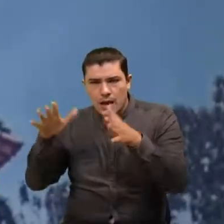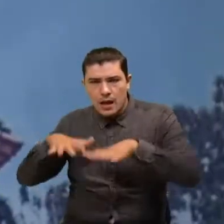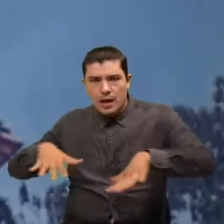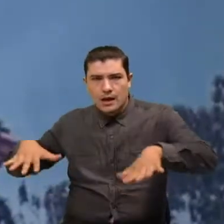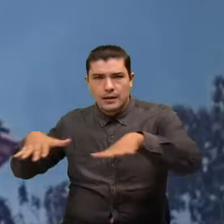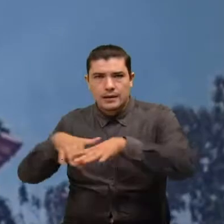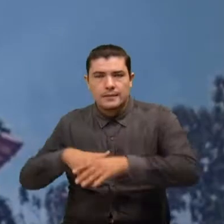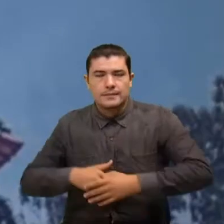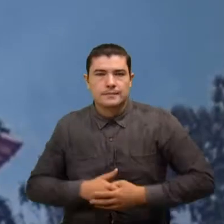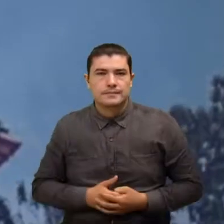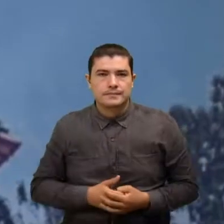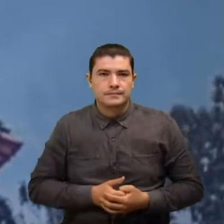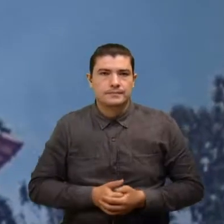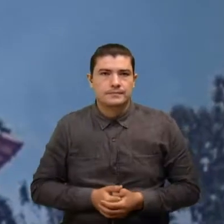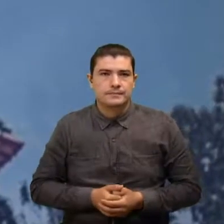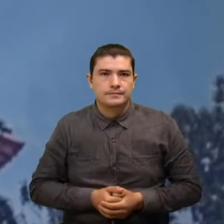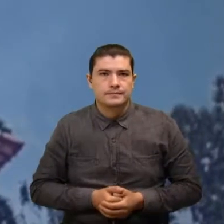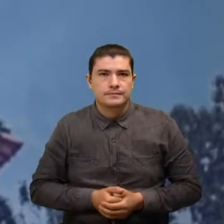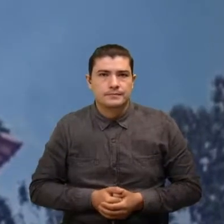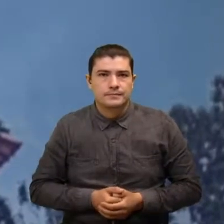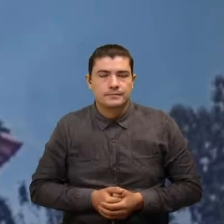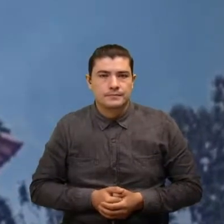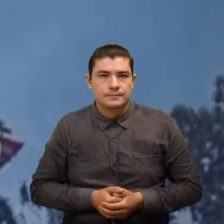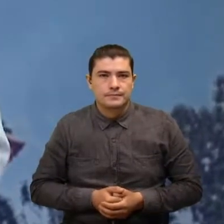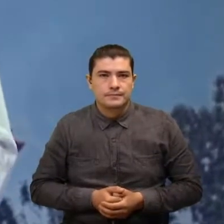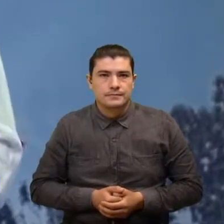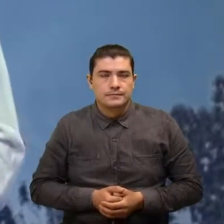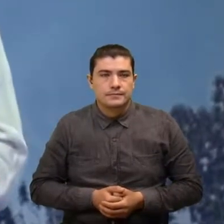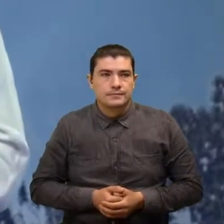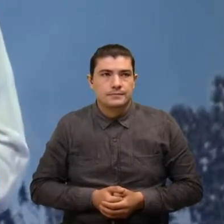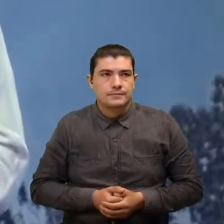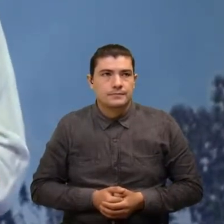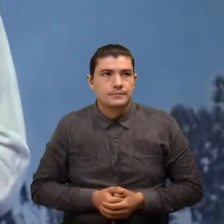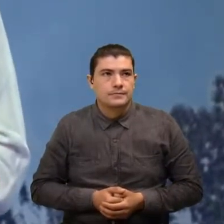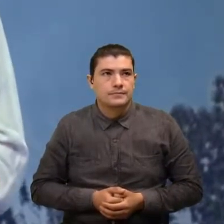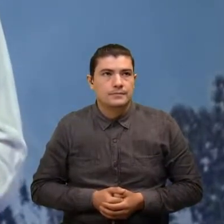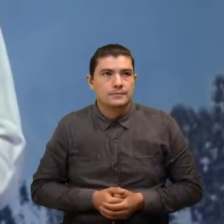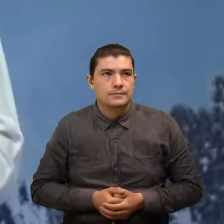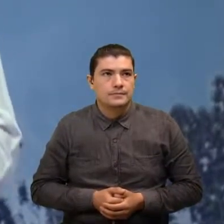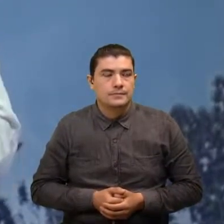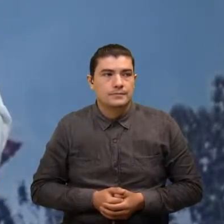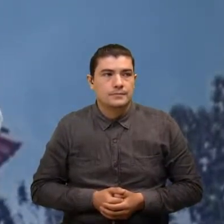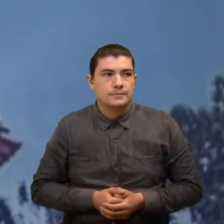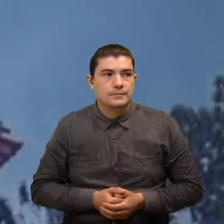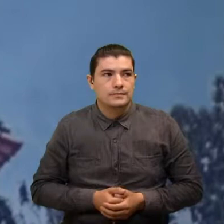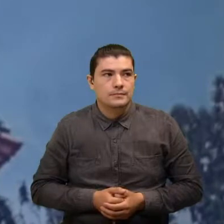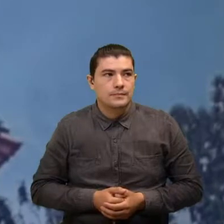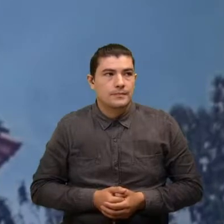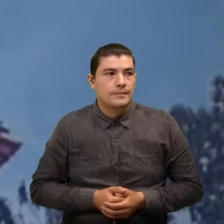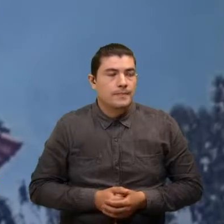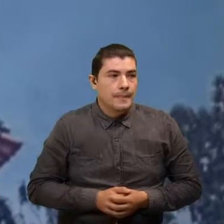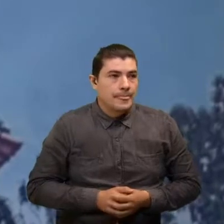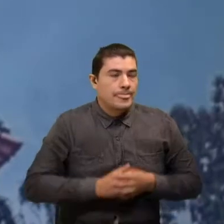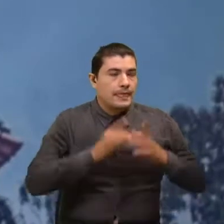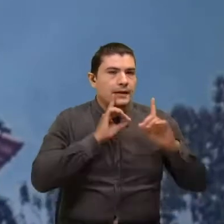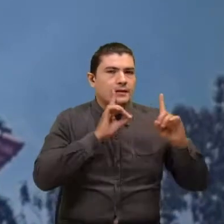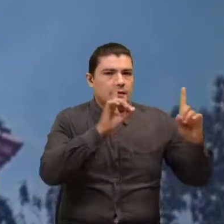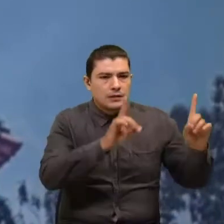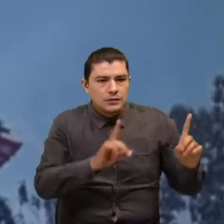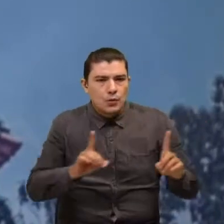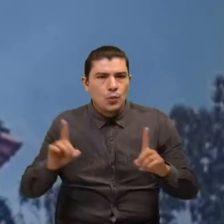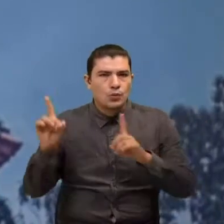siguiente mucho cuidado con los discursos que vienen con cantos de sirena desde la